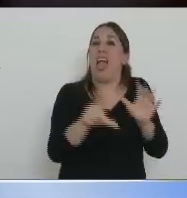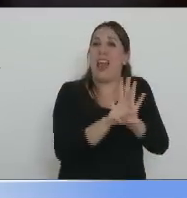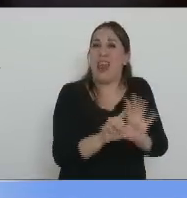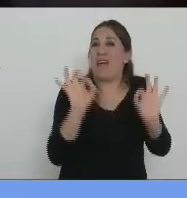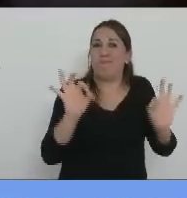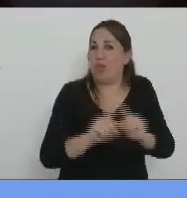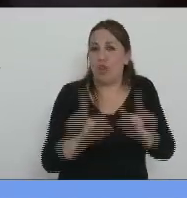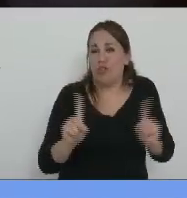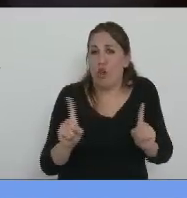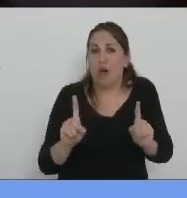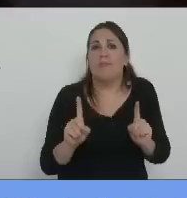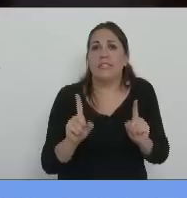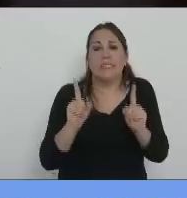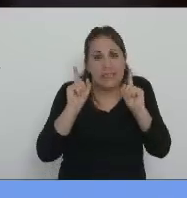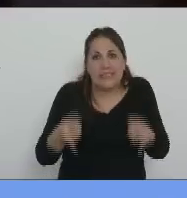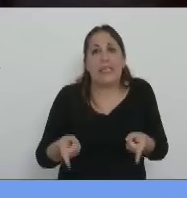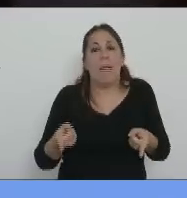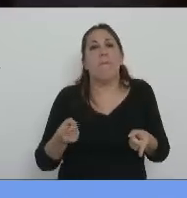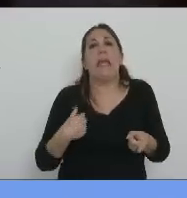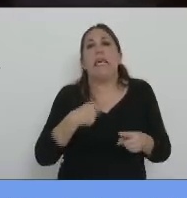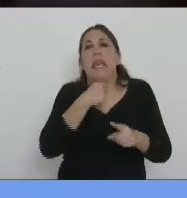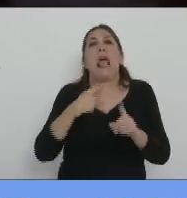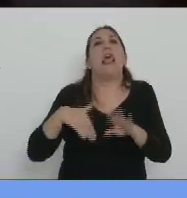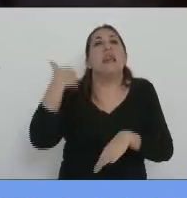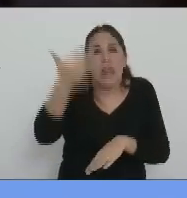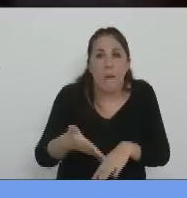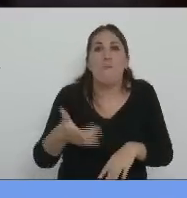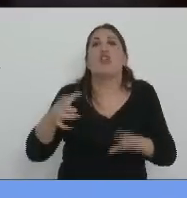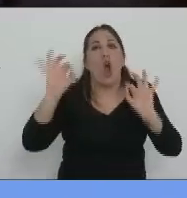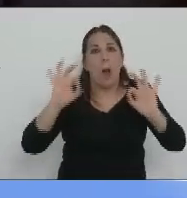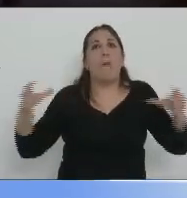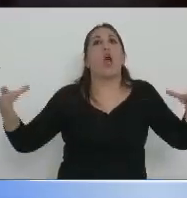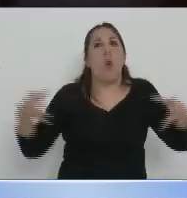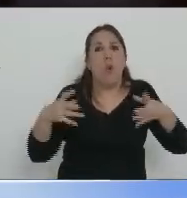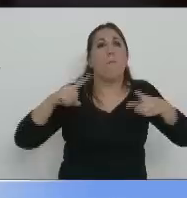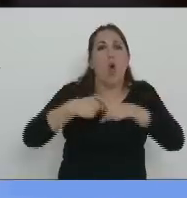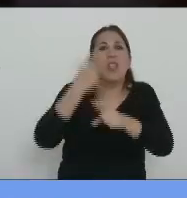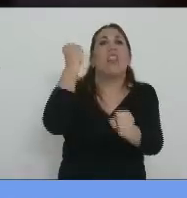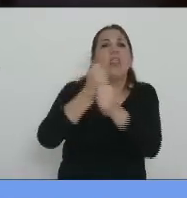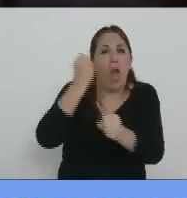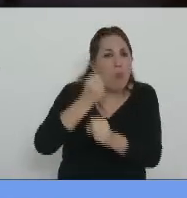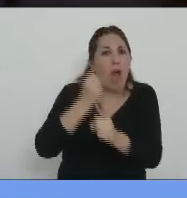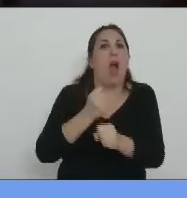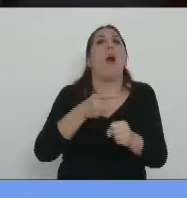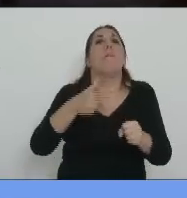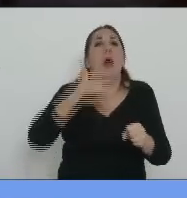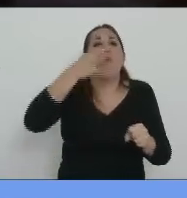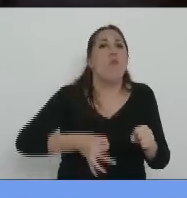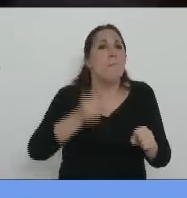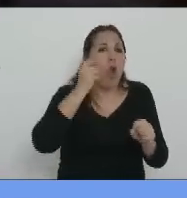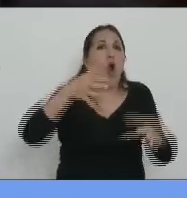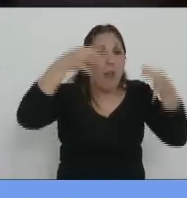diputados sino que además después todas las fuerzas políticas trabajen para que esto se pueda lograr y que